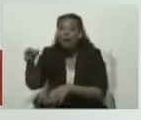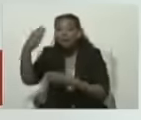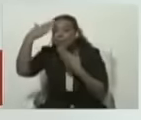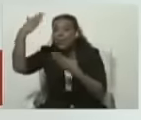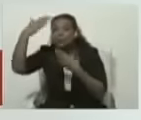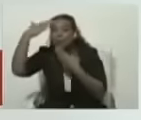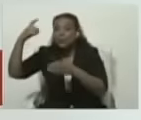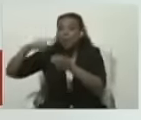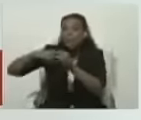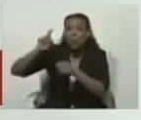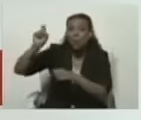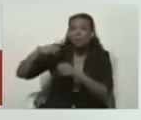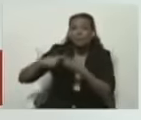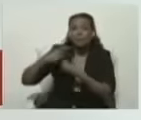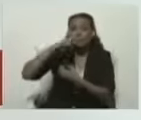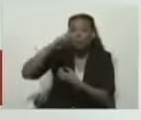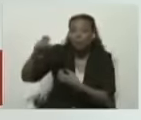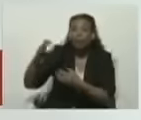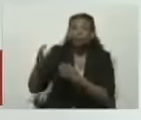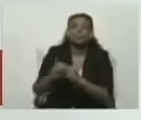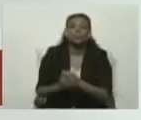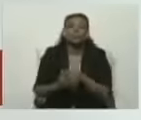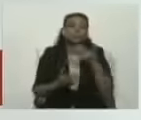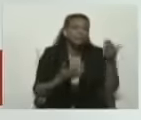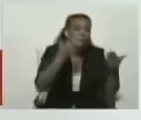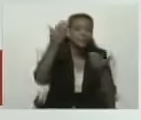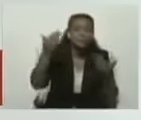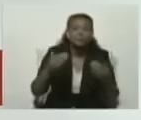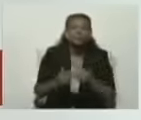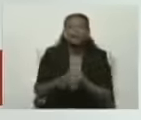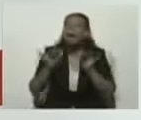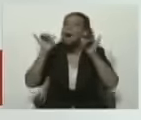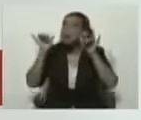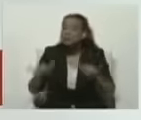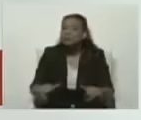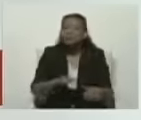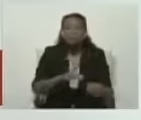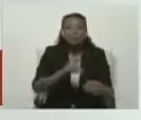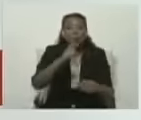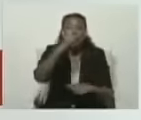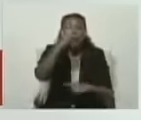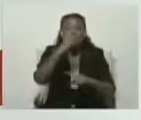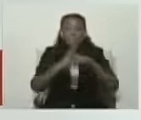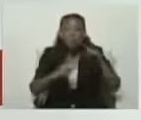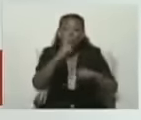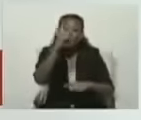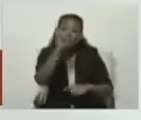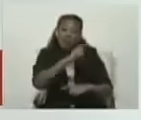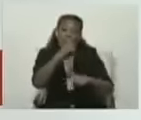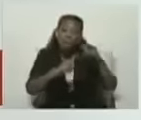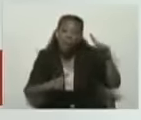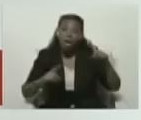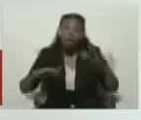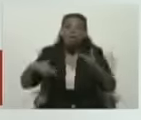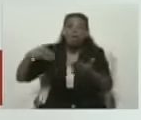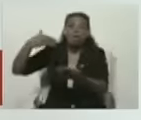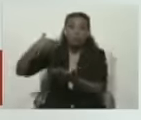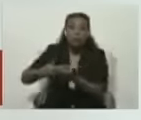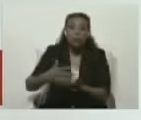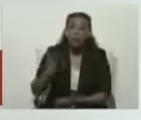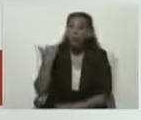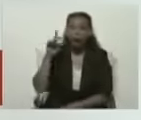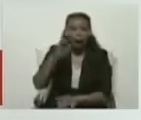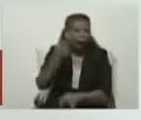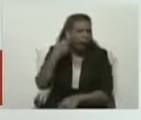su candidato, para saludar a su presidente. Ha sido un proceso nunca antes visto en la historia de